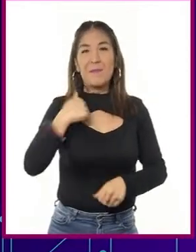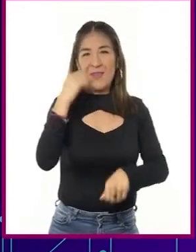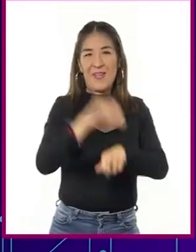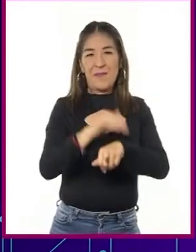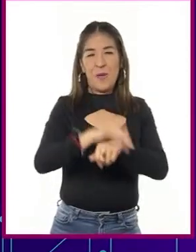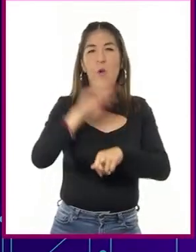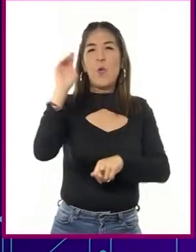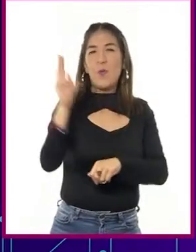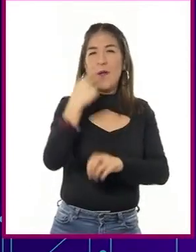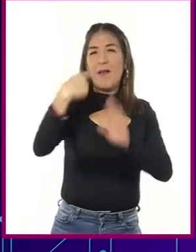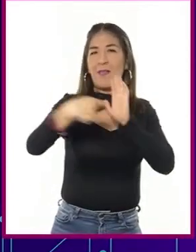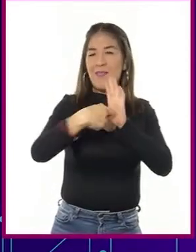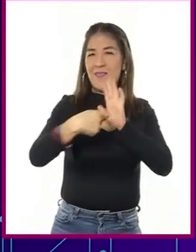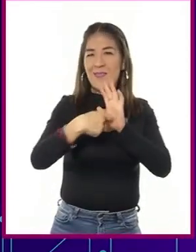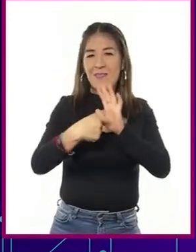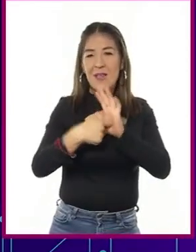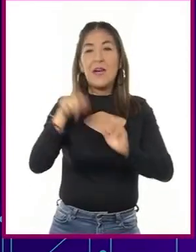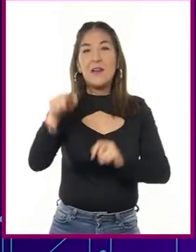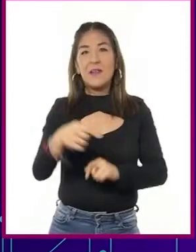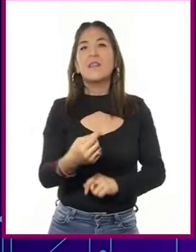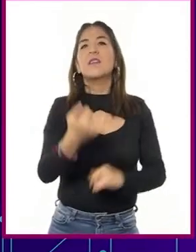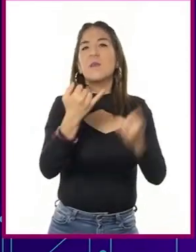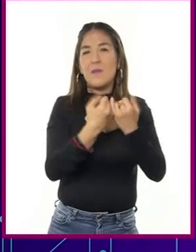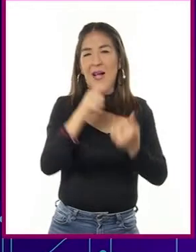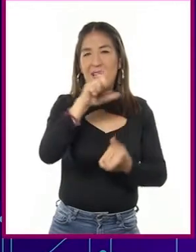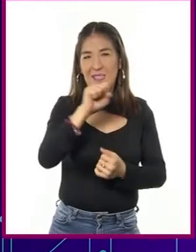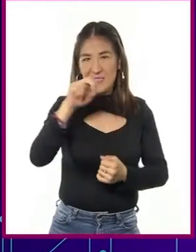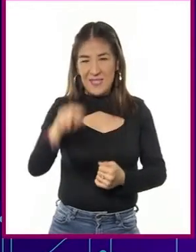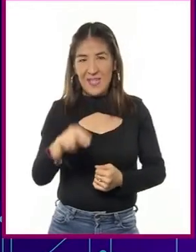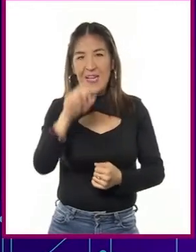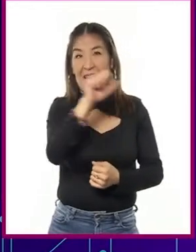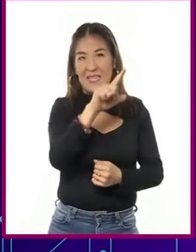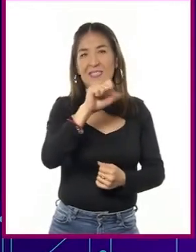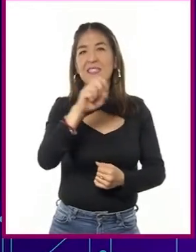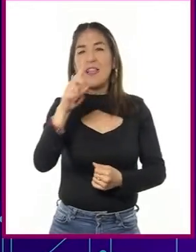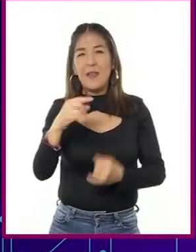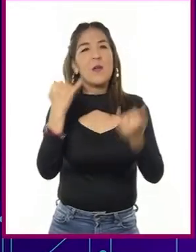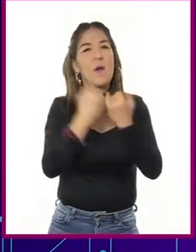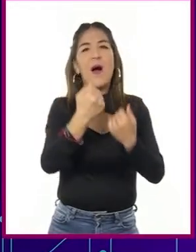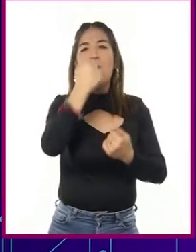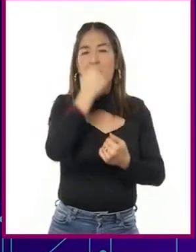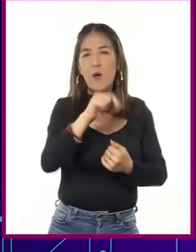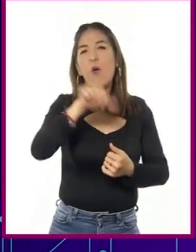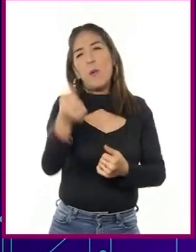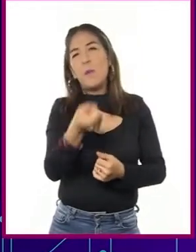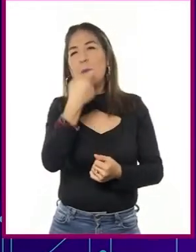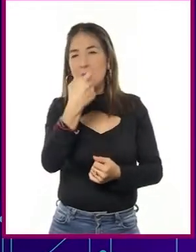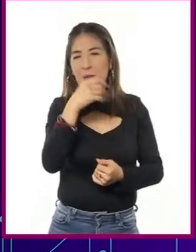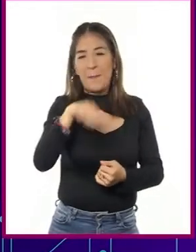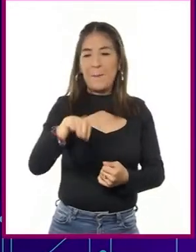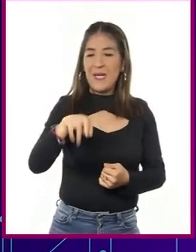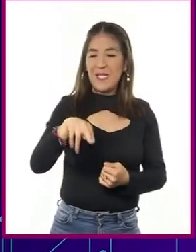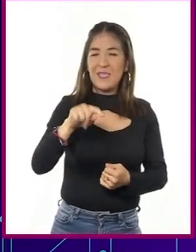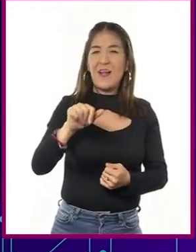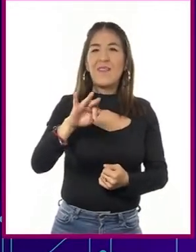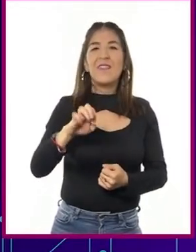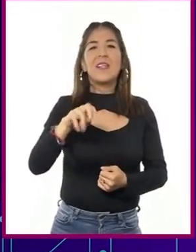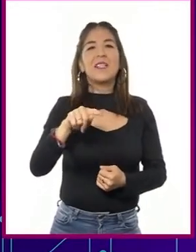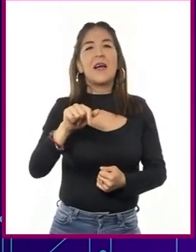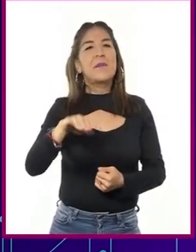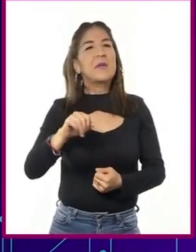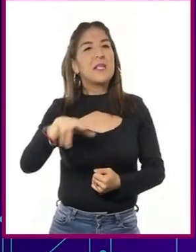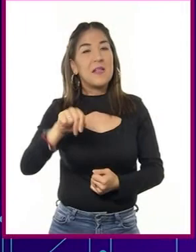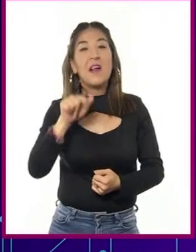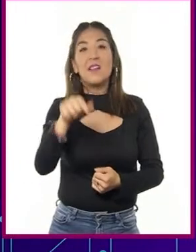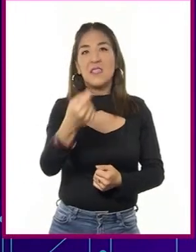solo tomando LSD, sino también metanfetaminas, porque estaba combinada con el ácido. Y fuimos todos en grupo los que tomamos ese ácido y nos